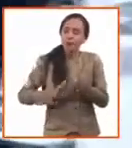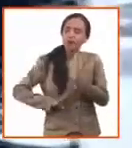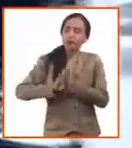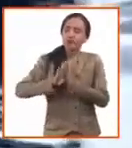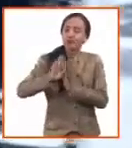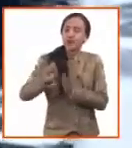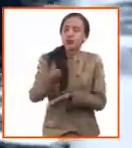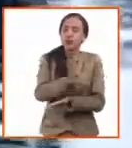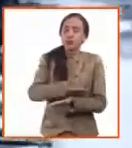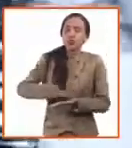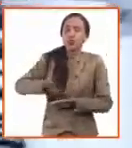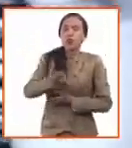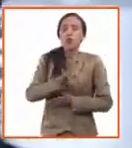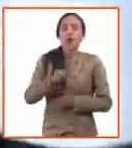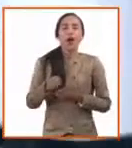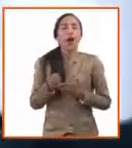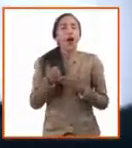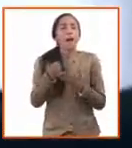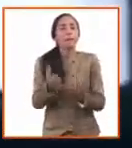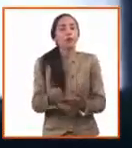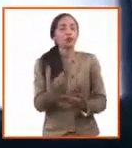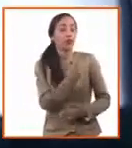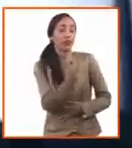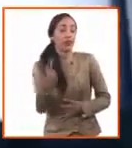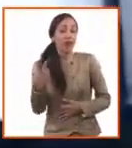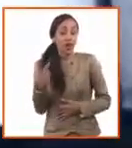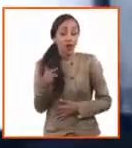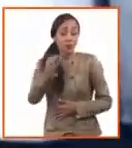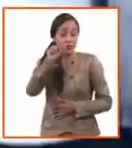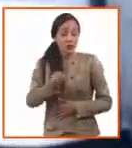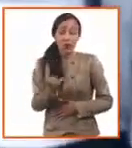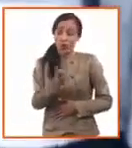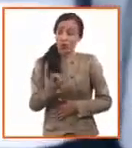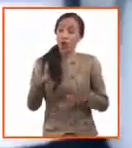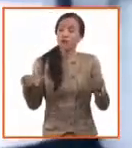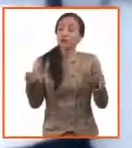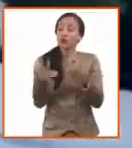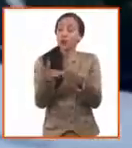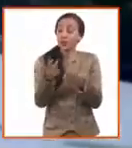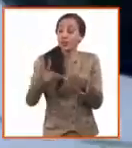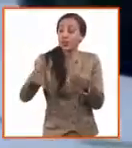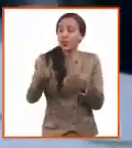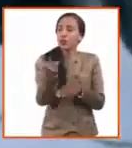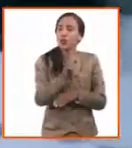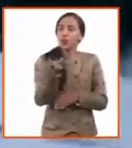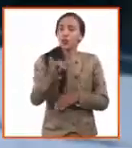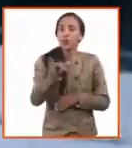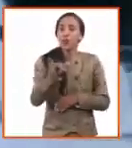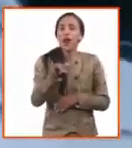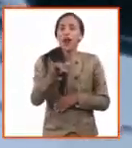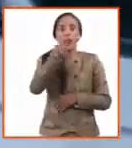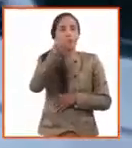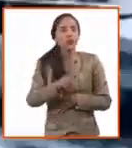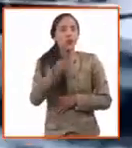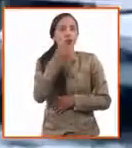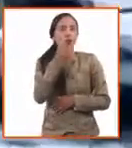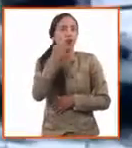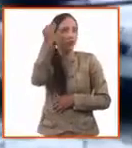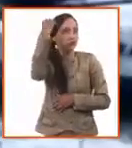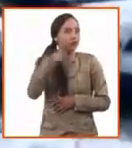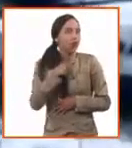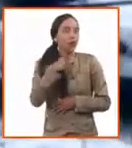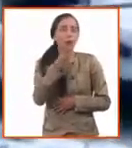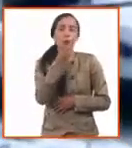como aporte individual y colectivo y va formando esa alta conciencia que nos